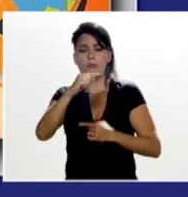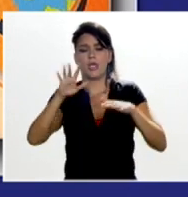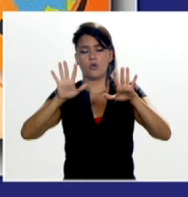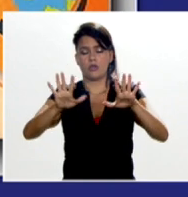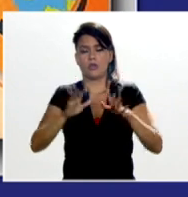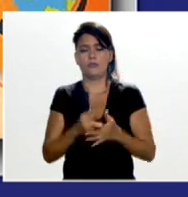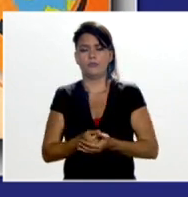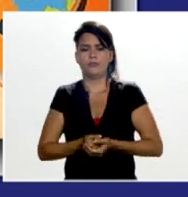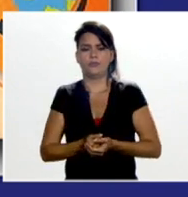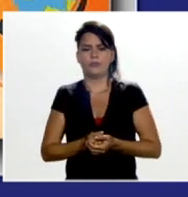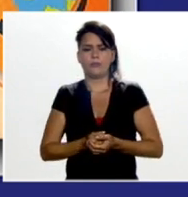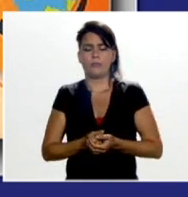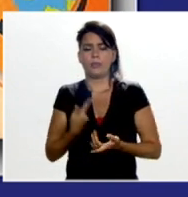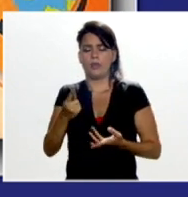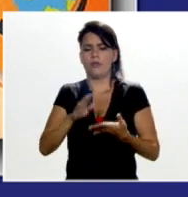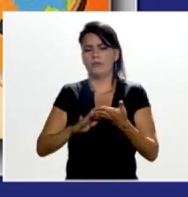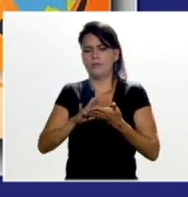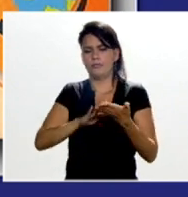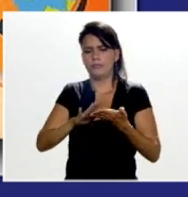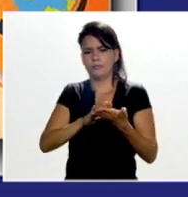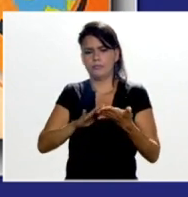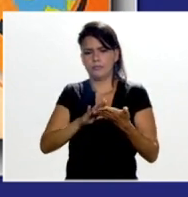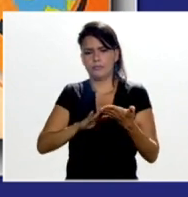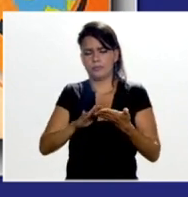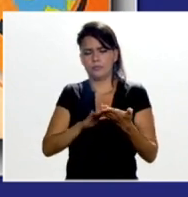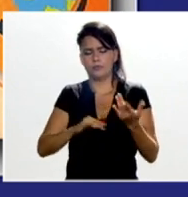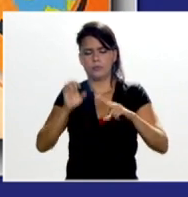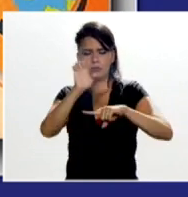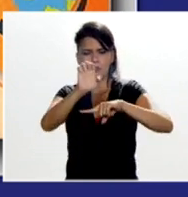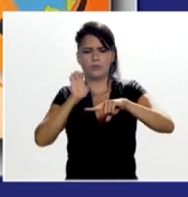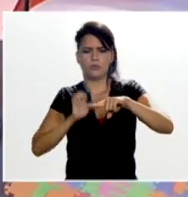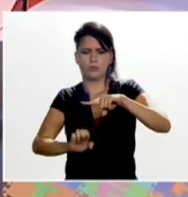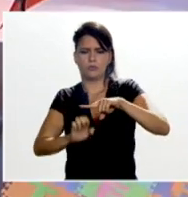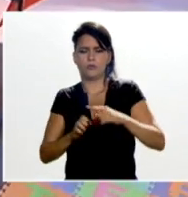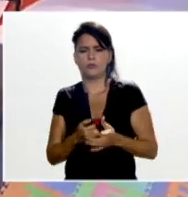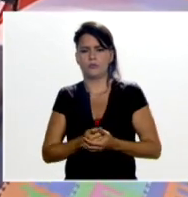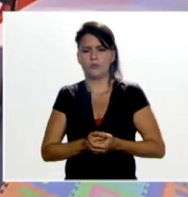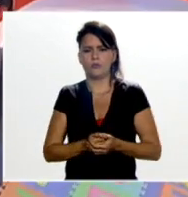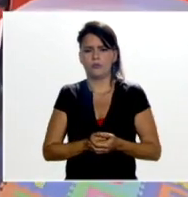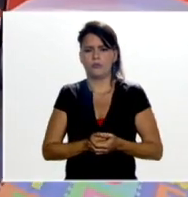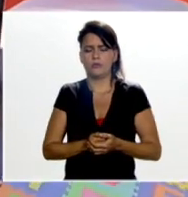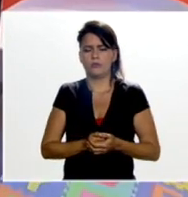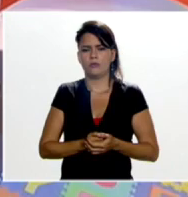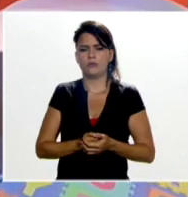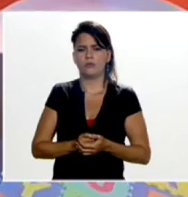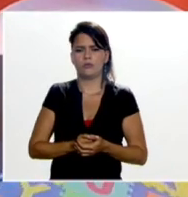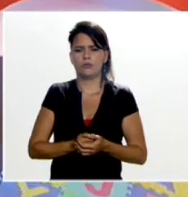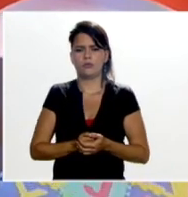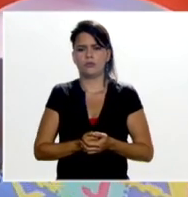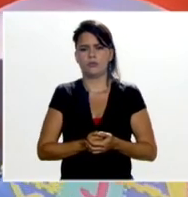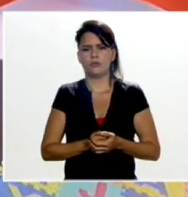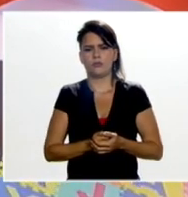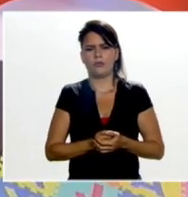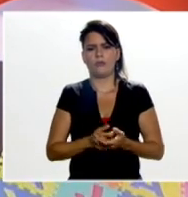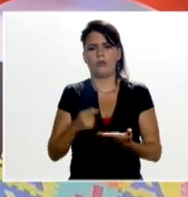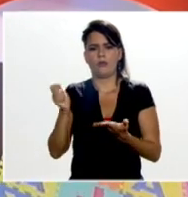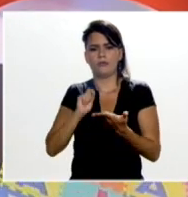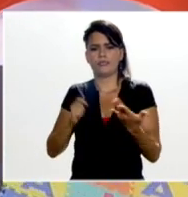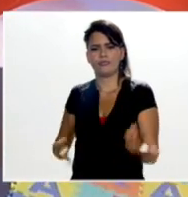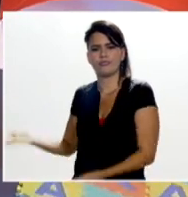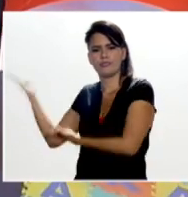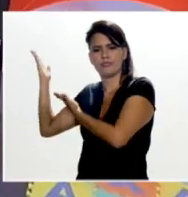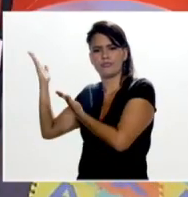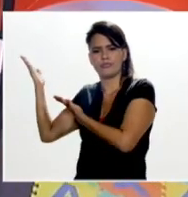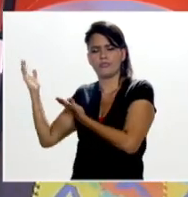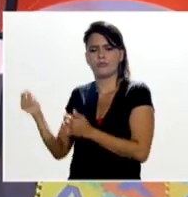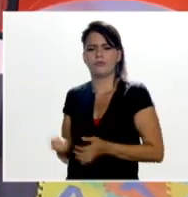Entonces vamos a resolver la ecuación en la pizarra acrílica